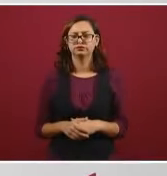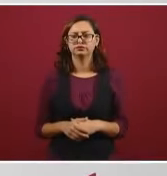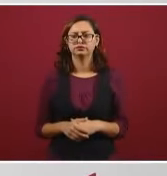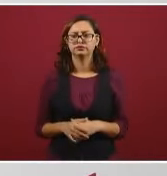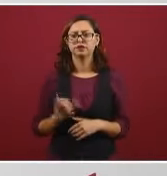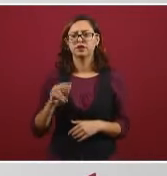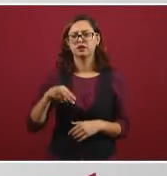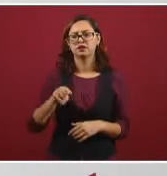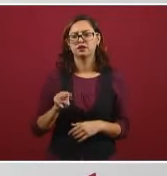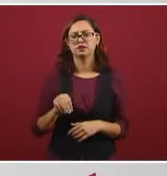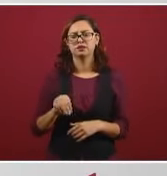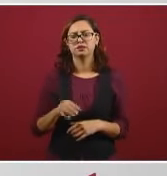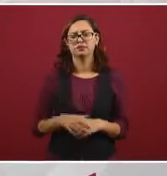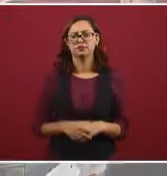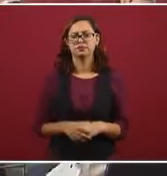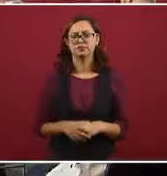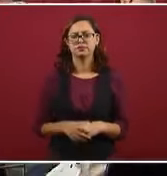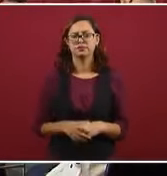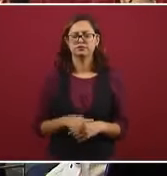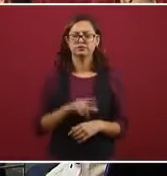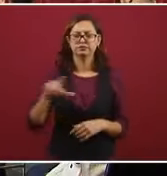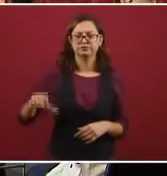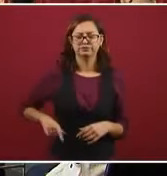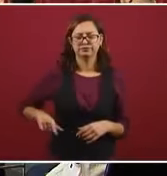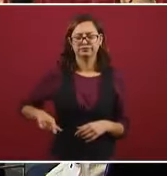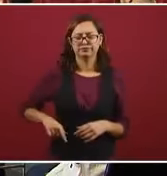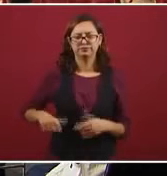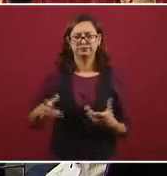Instituto Nacional de Migración. Gobernación.